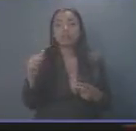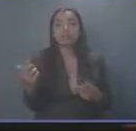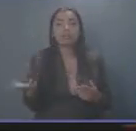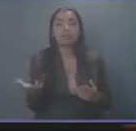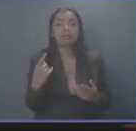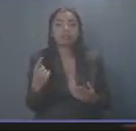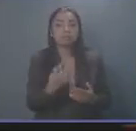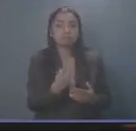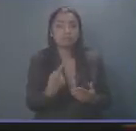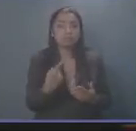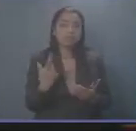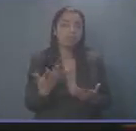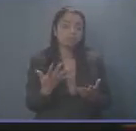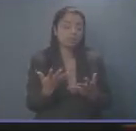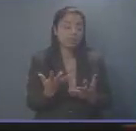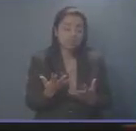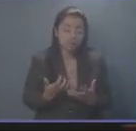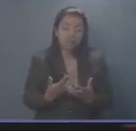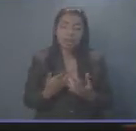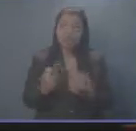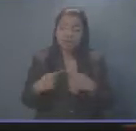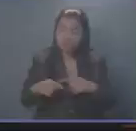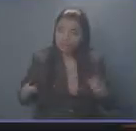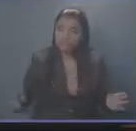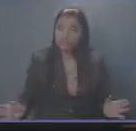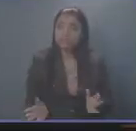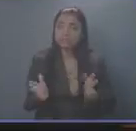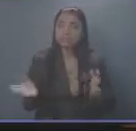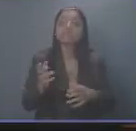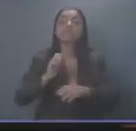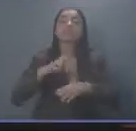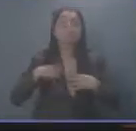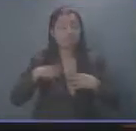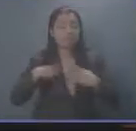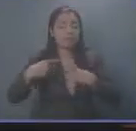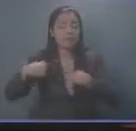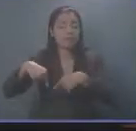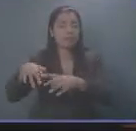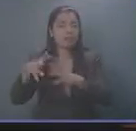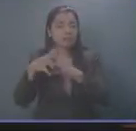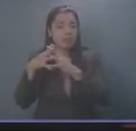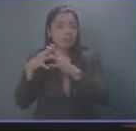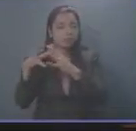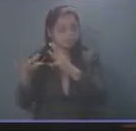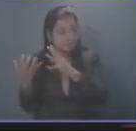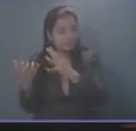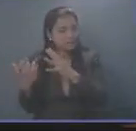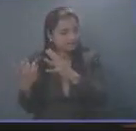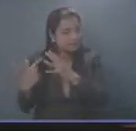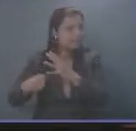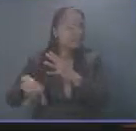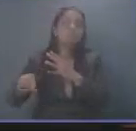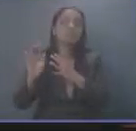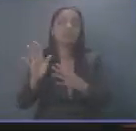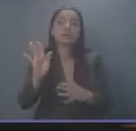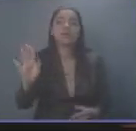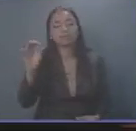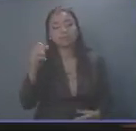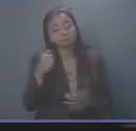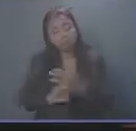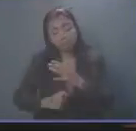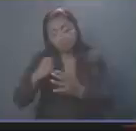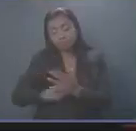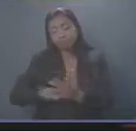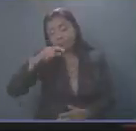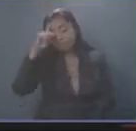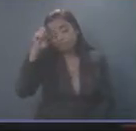que quieren superarse, que quieren continuar viviendo en Estados Unidos para seguir trabajando para mejorar las condiciones